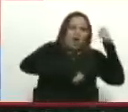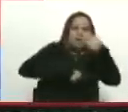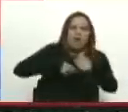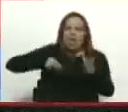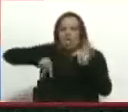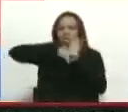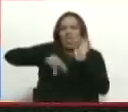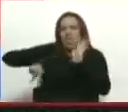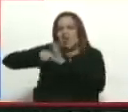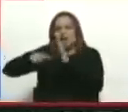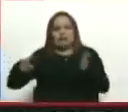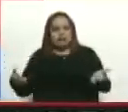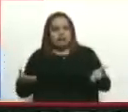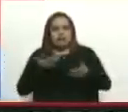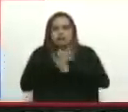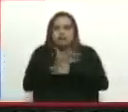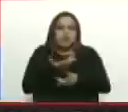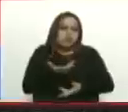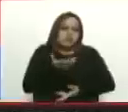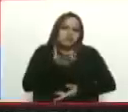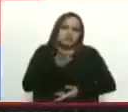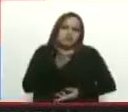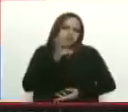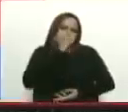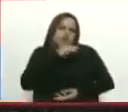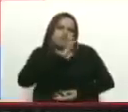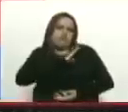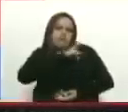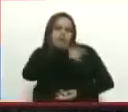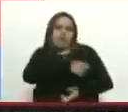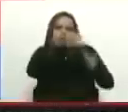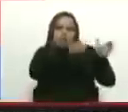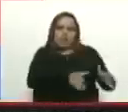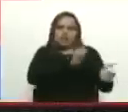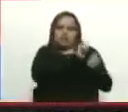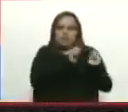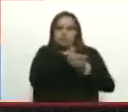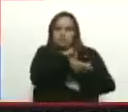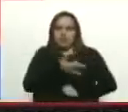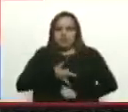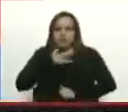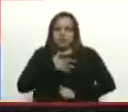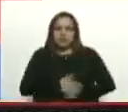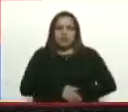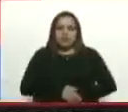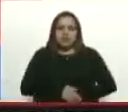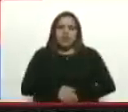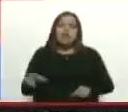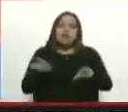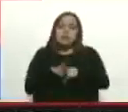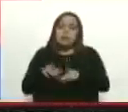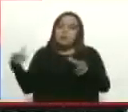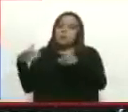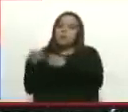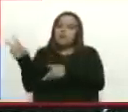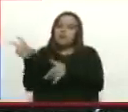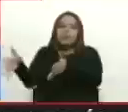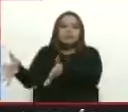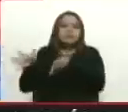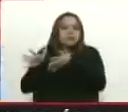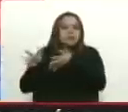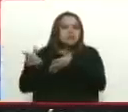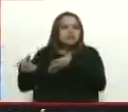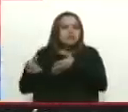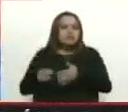juego no propio de deportista, en verdad. Y con todo y eso, Centauro le ganó.